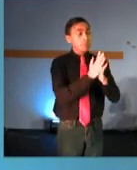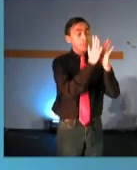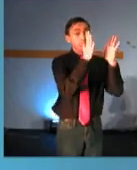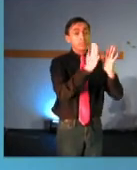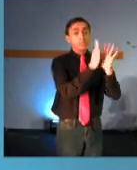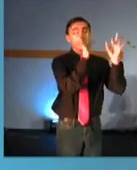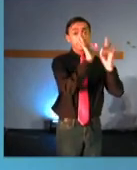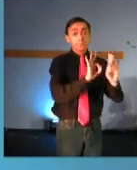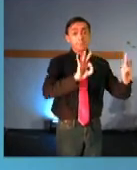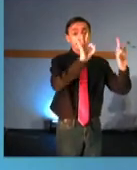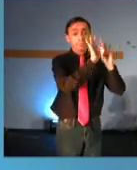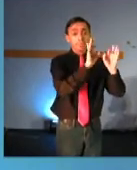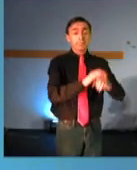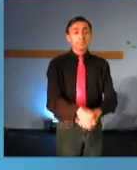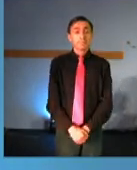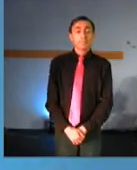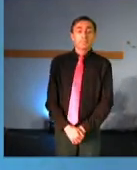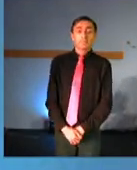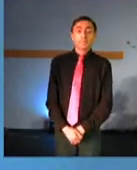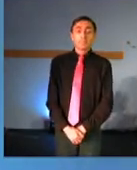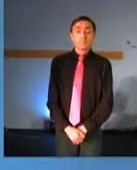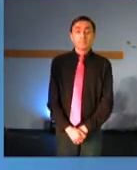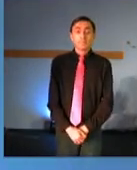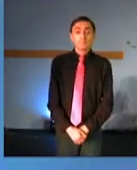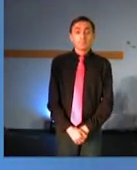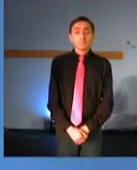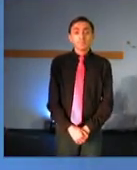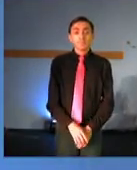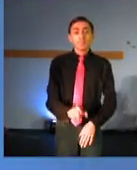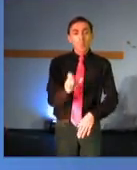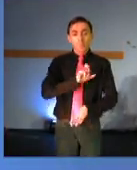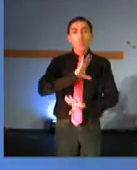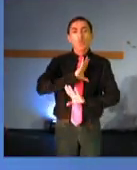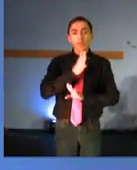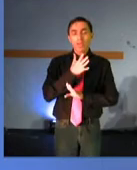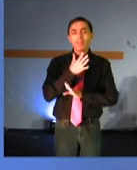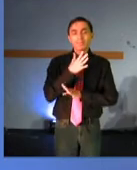Cuando hicimos esta cronología,